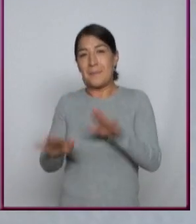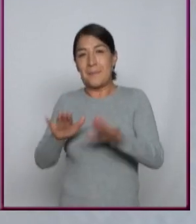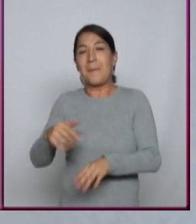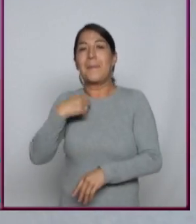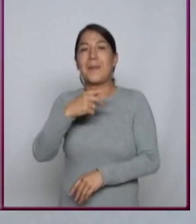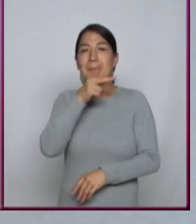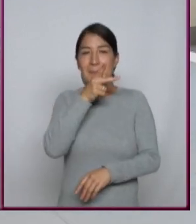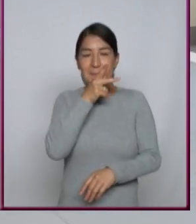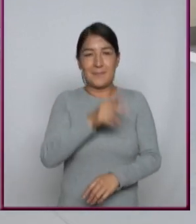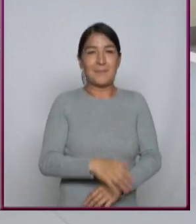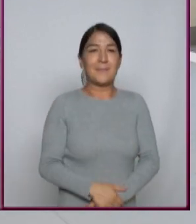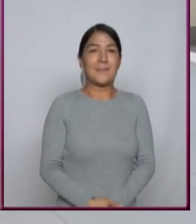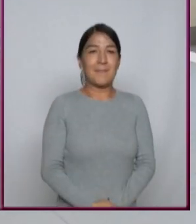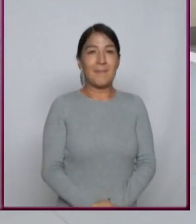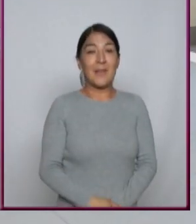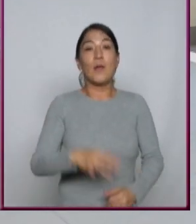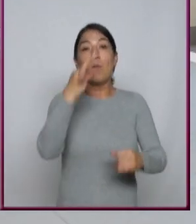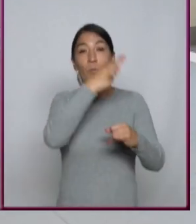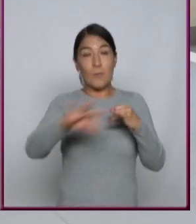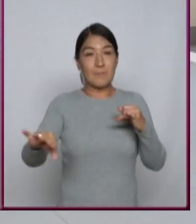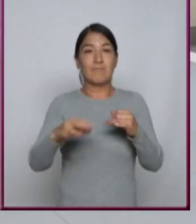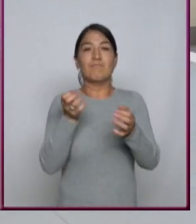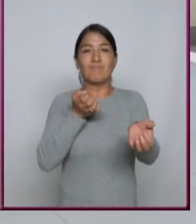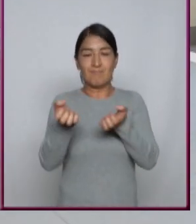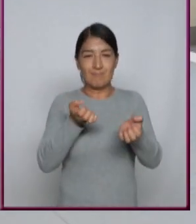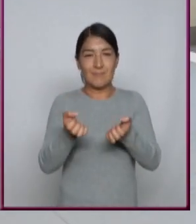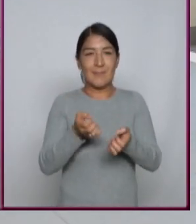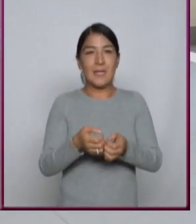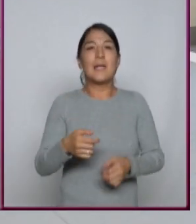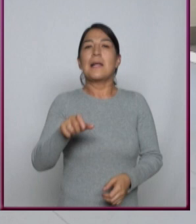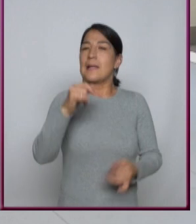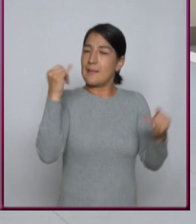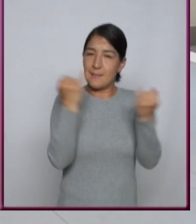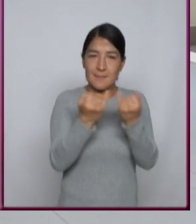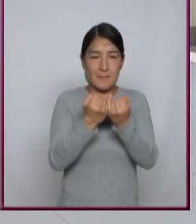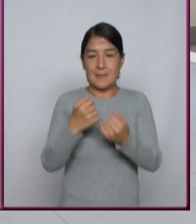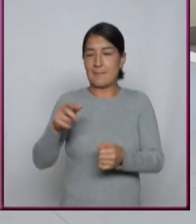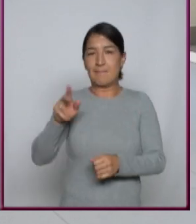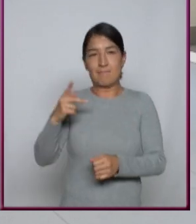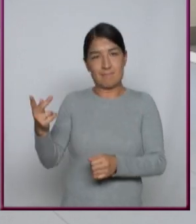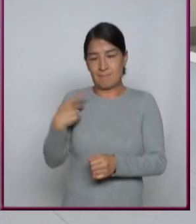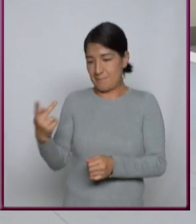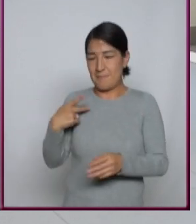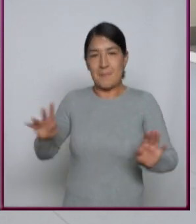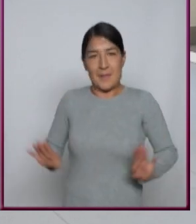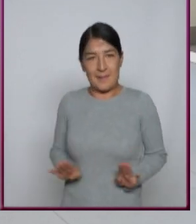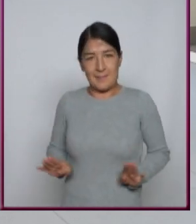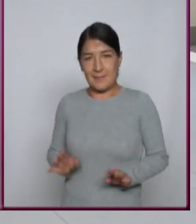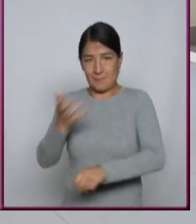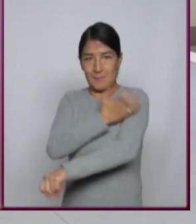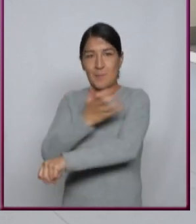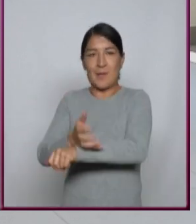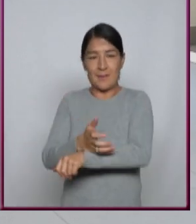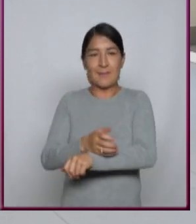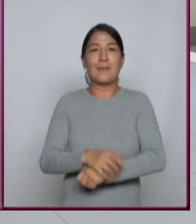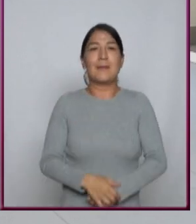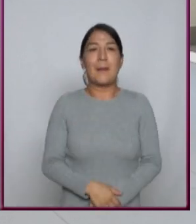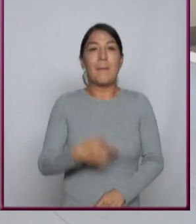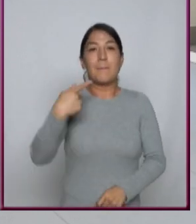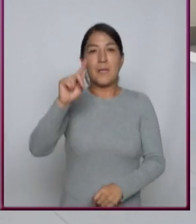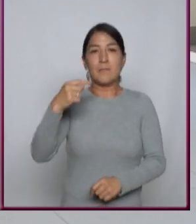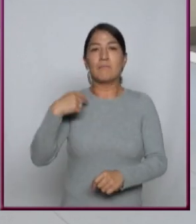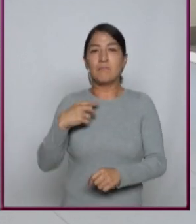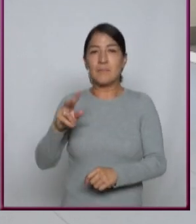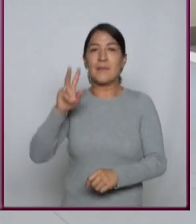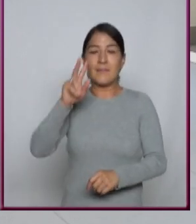mi papá. Y el último ejercicio lo voy a hacer igual con mi pareja, solo que voy a